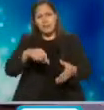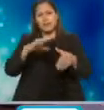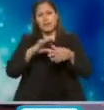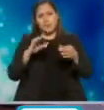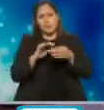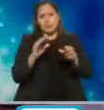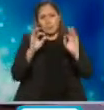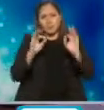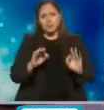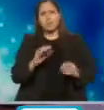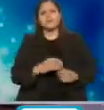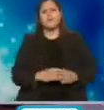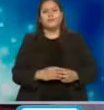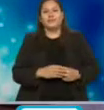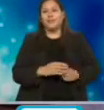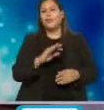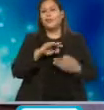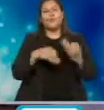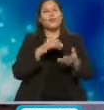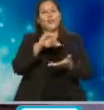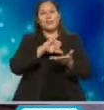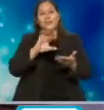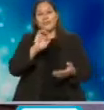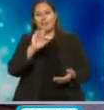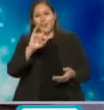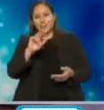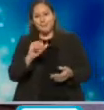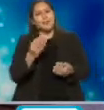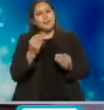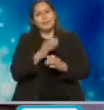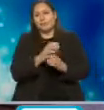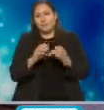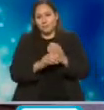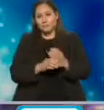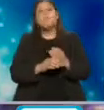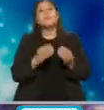hablemos más de aceite esto. de oliva. Lo amamos además. De muchas cosas, al